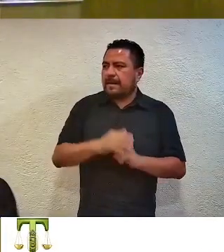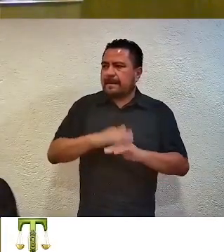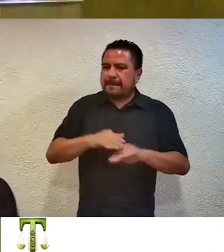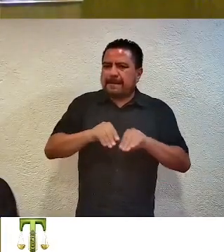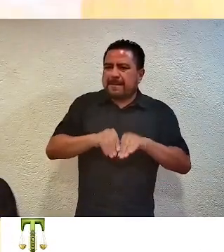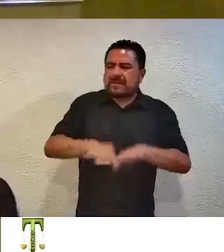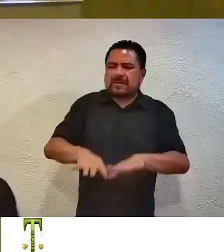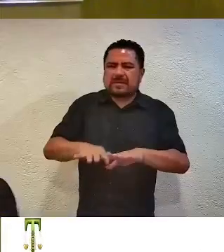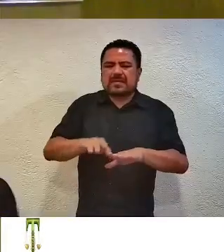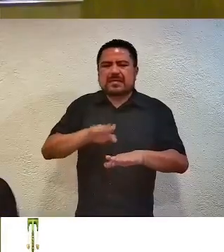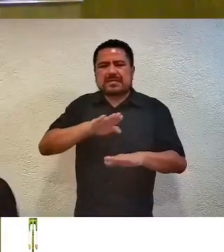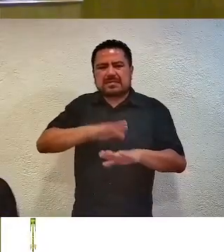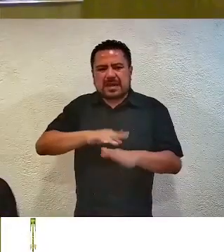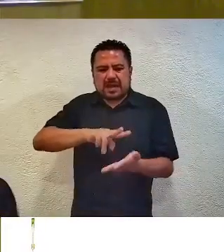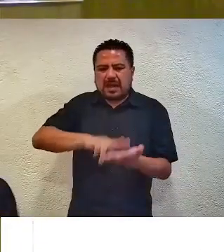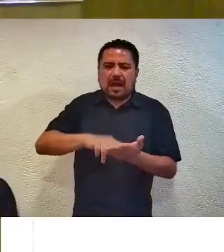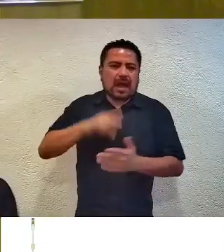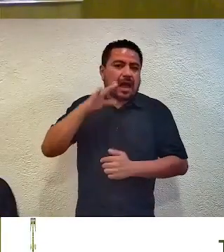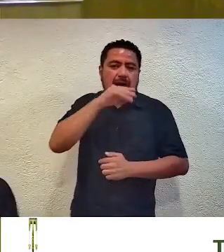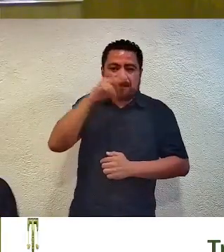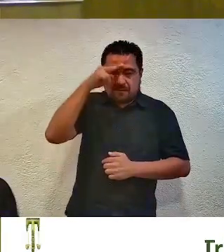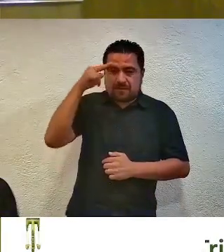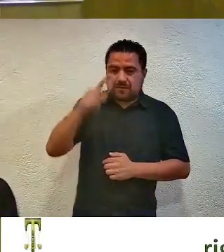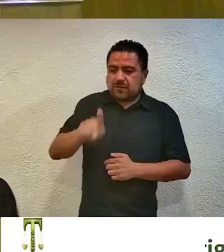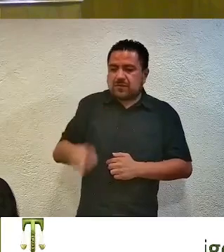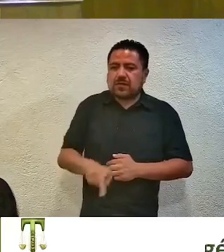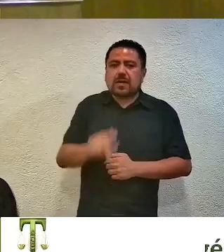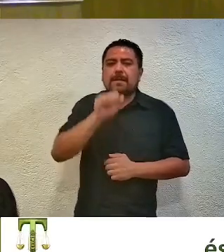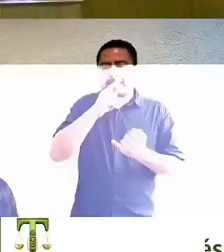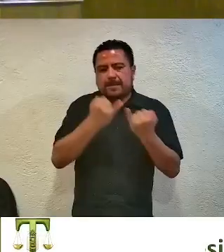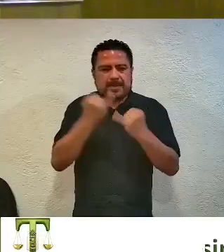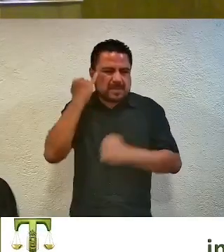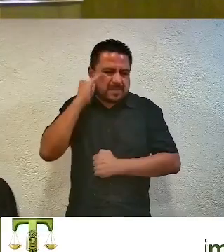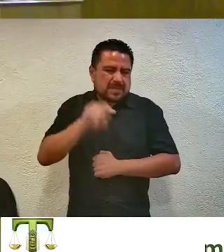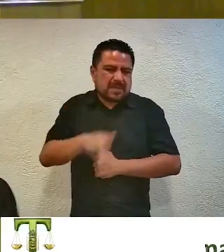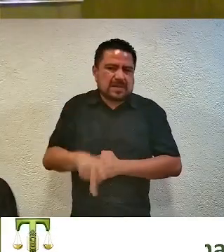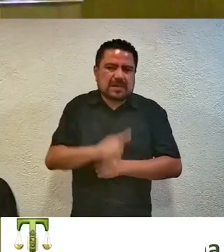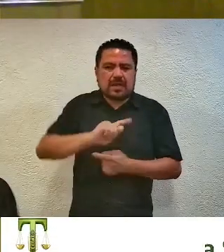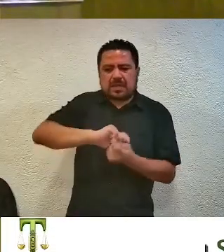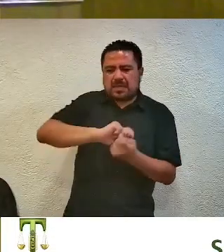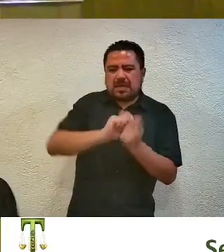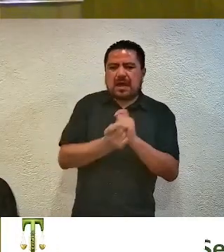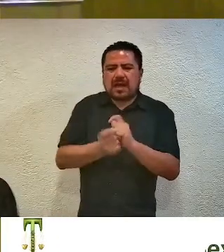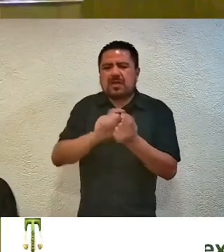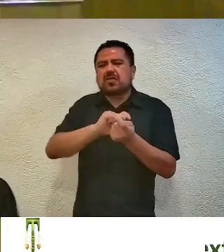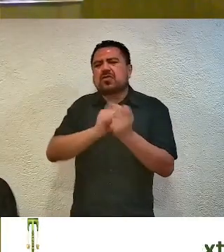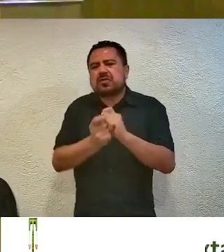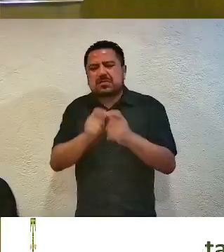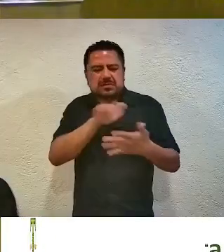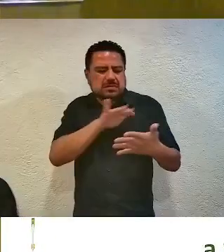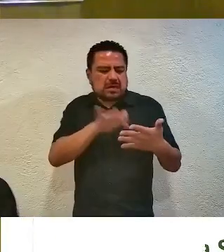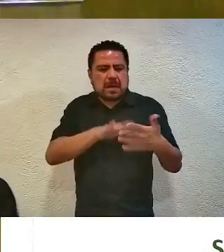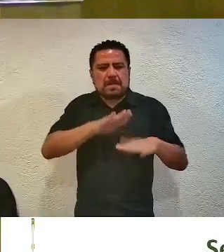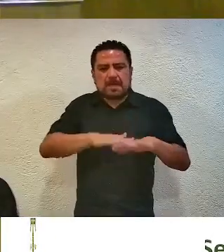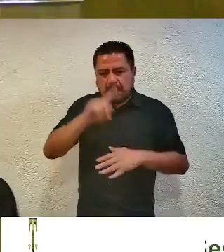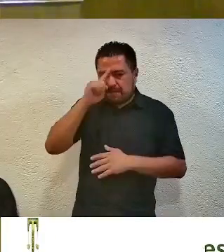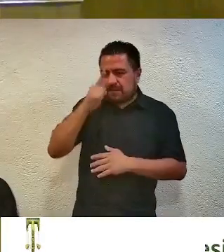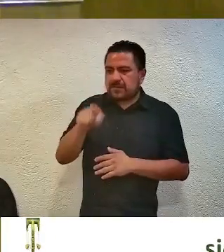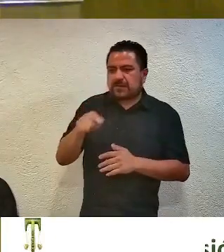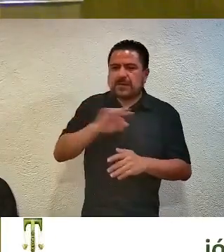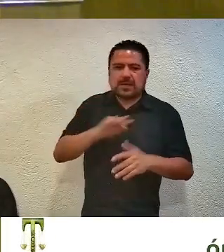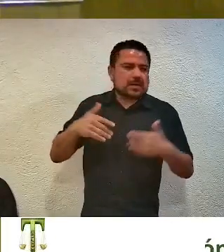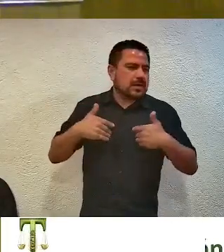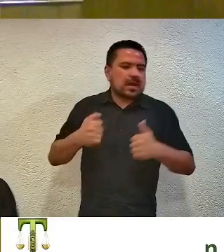vías más expeditas al pueblo afromexicano y también a los pueblos indígenas, previa traducción y en formato de lectura de fácil acceso en los